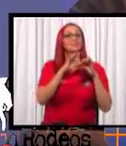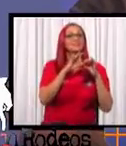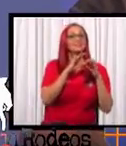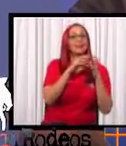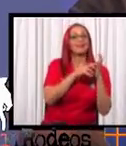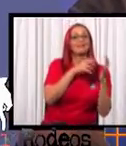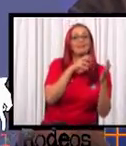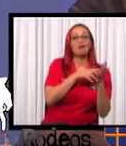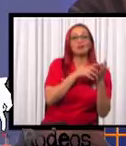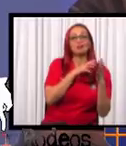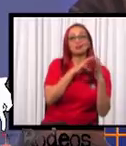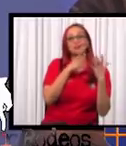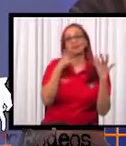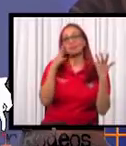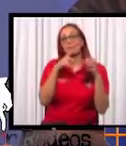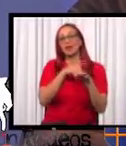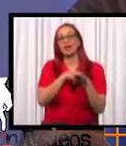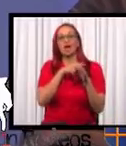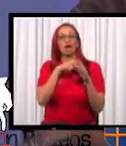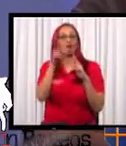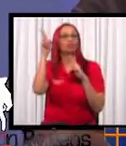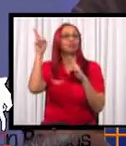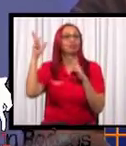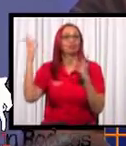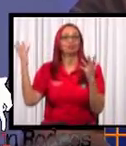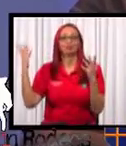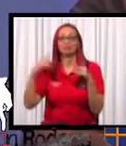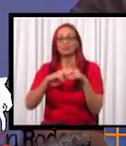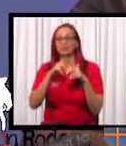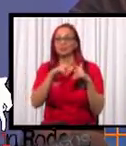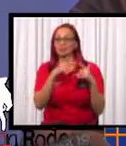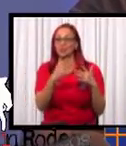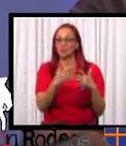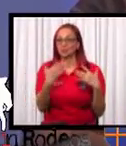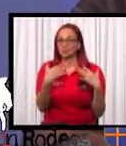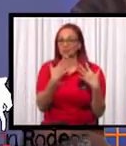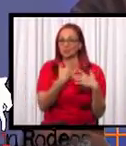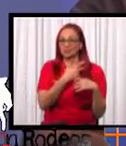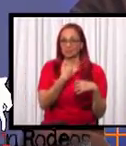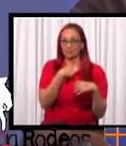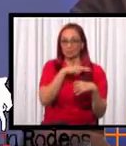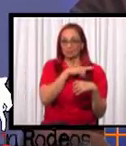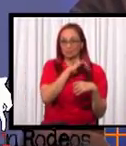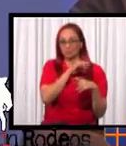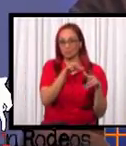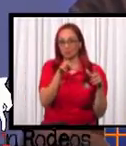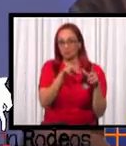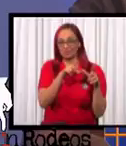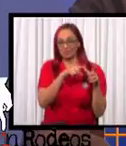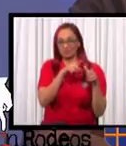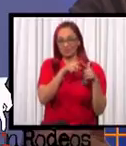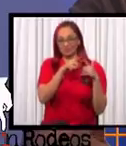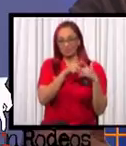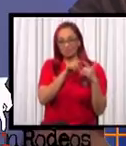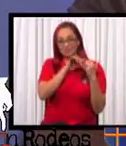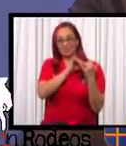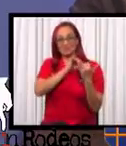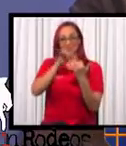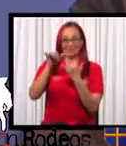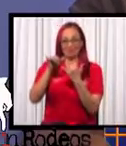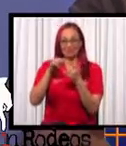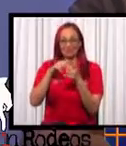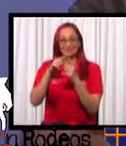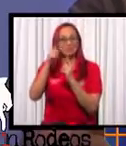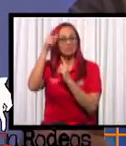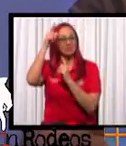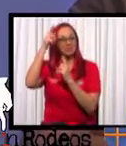periodo corto, y eso es una de las cosas que nosotros como sectores pues estamos denunciando. Y obviamente pues estos